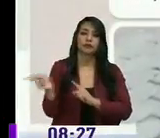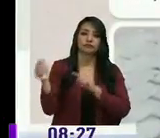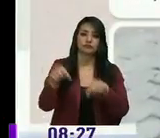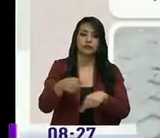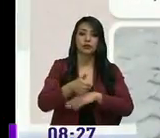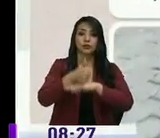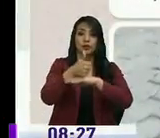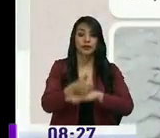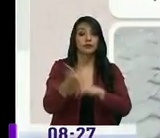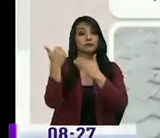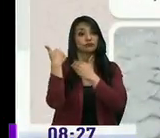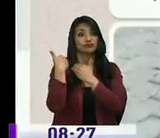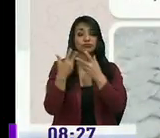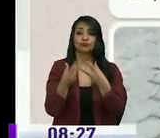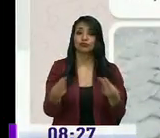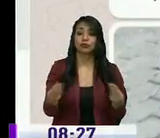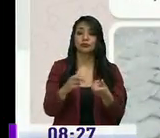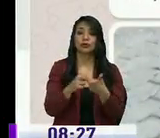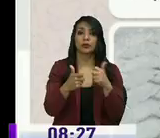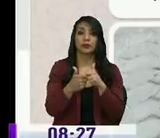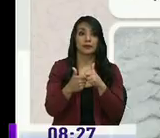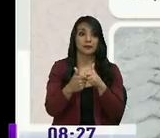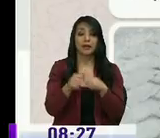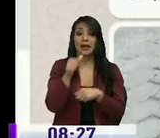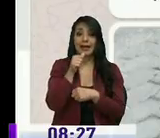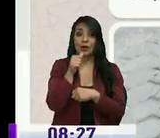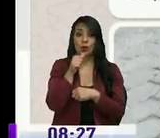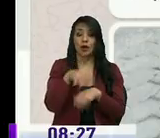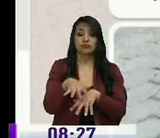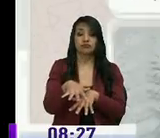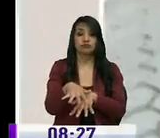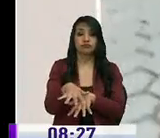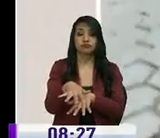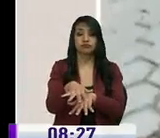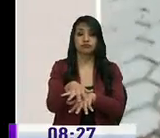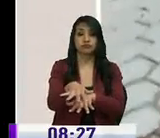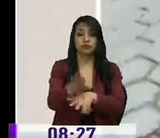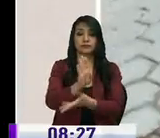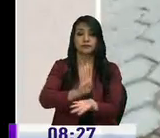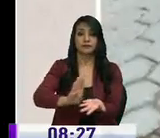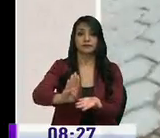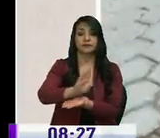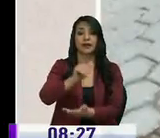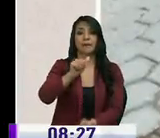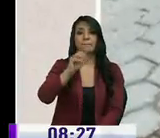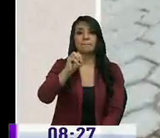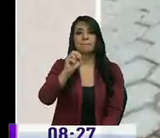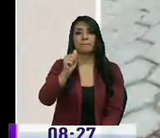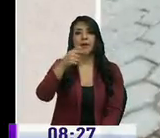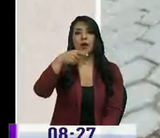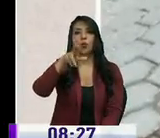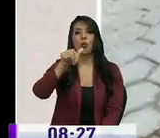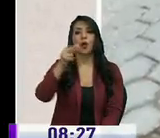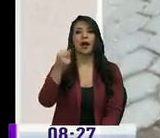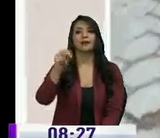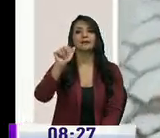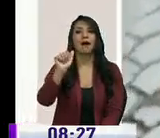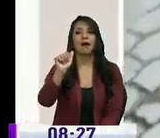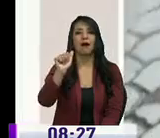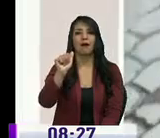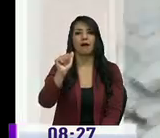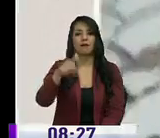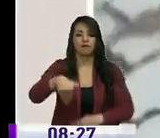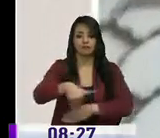autoridades competentes para que solucionen este problema que el agua está desperdiciando en el barrio Vía Maguaña, barrio Cuendina Albornoz,